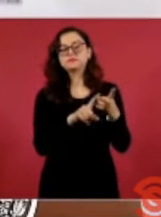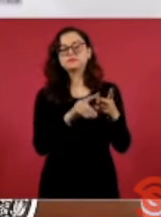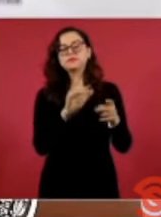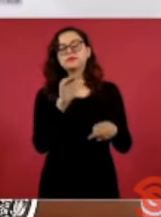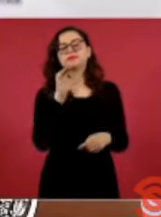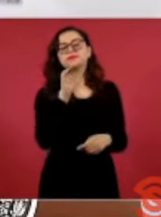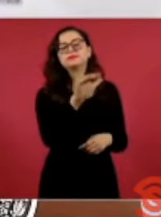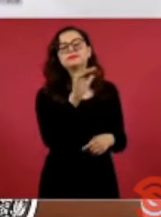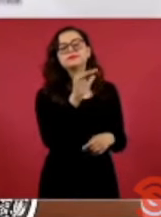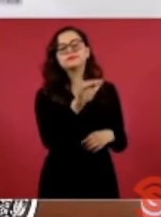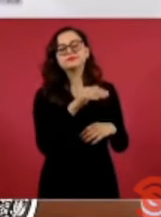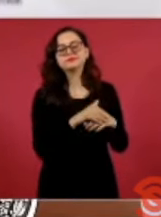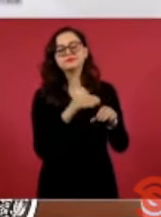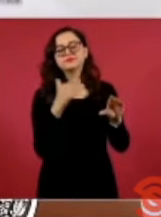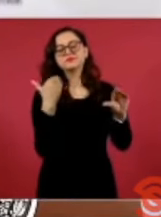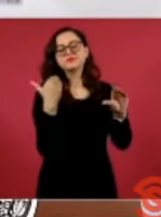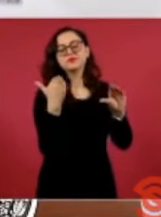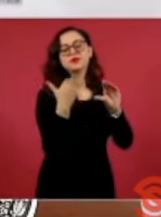un fax,